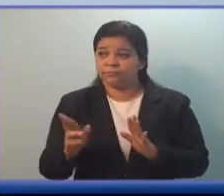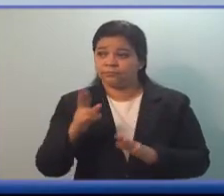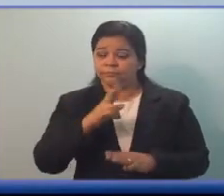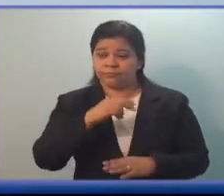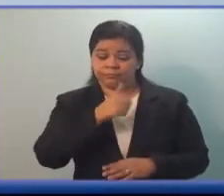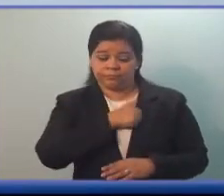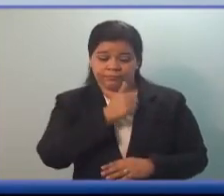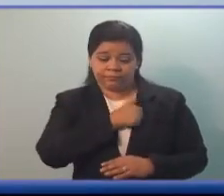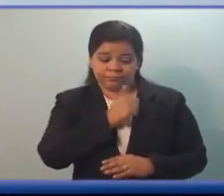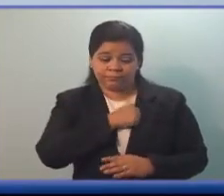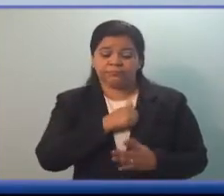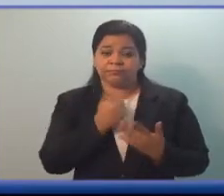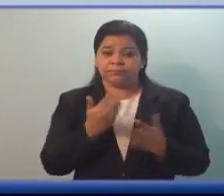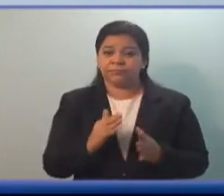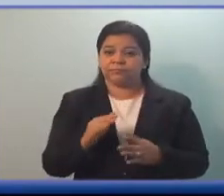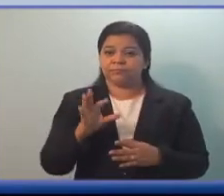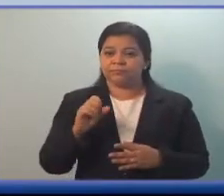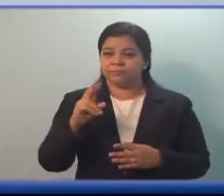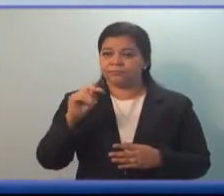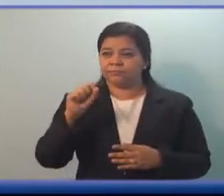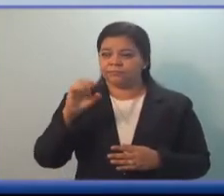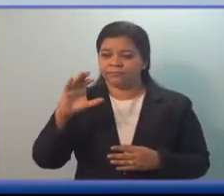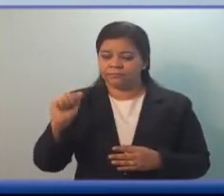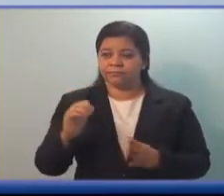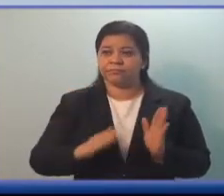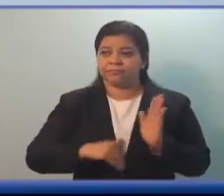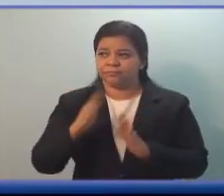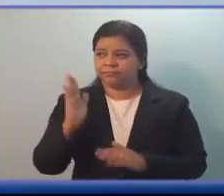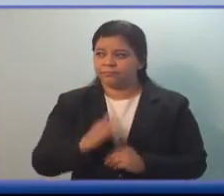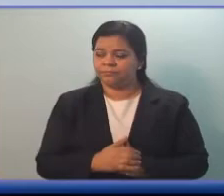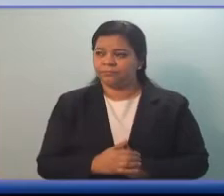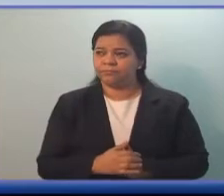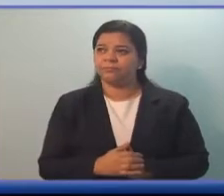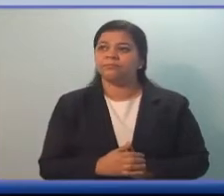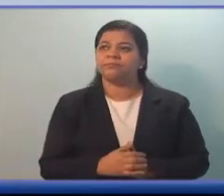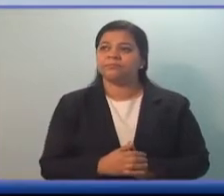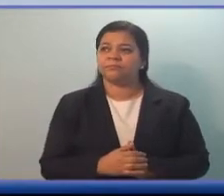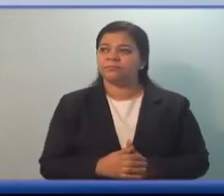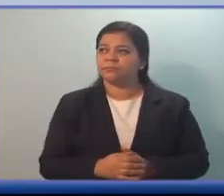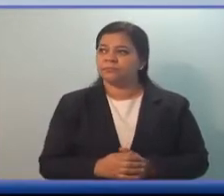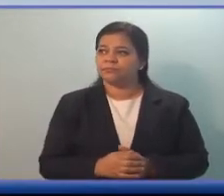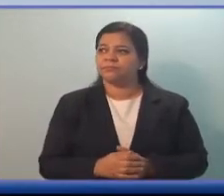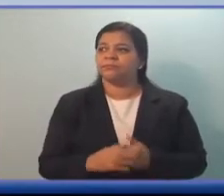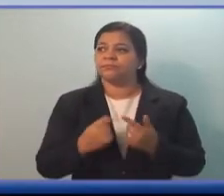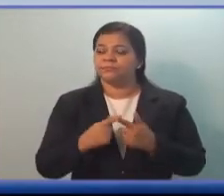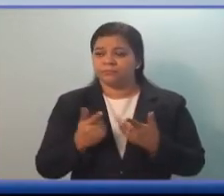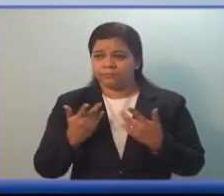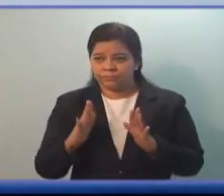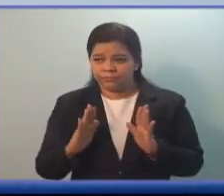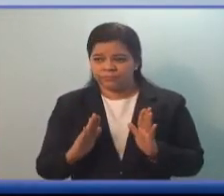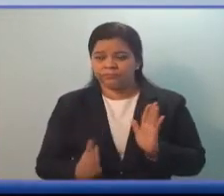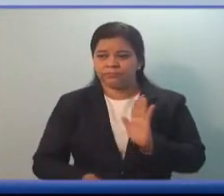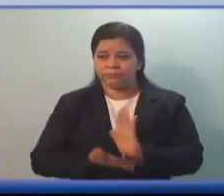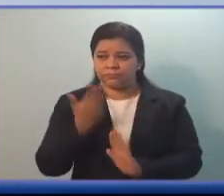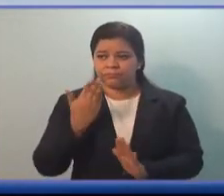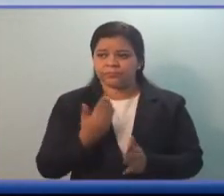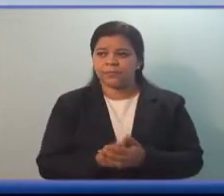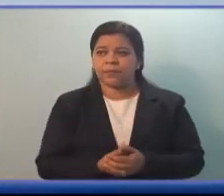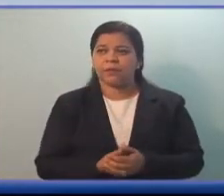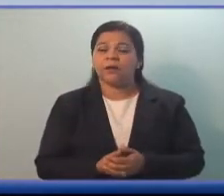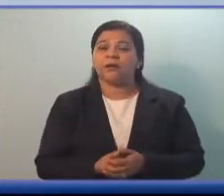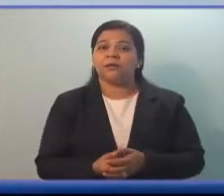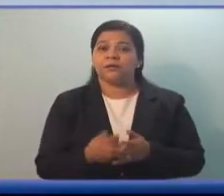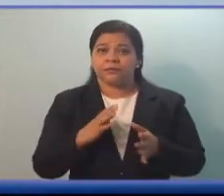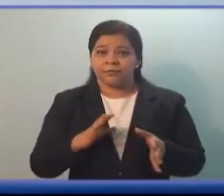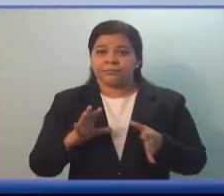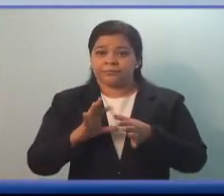doctor Molina Fonseca y continué con la doctora de Avilés. También fui concejal propietario